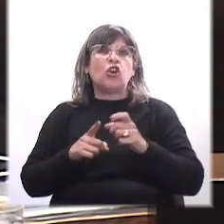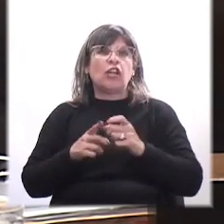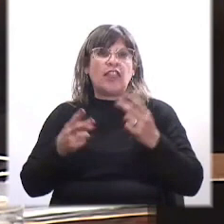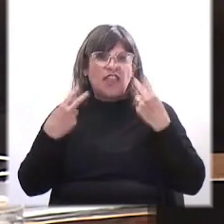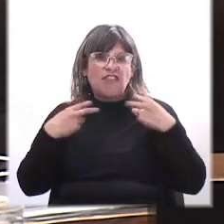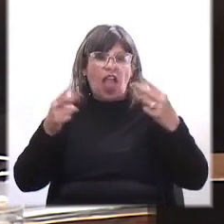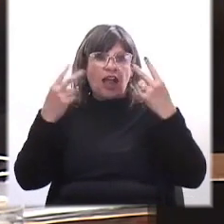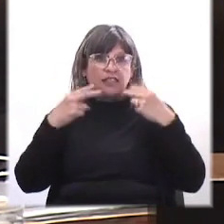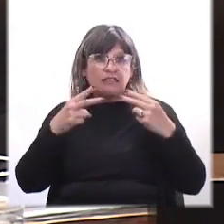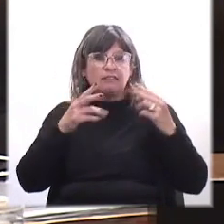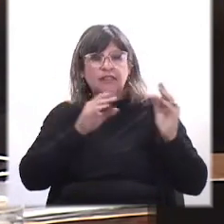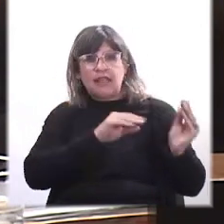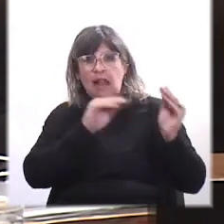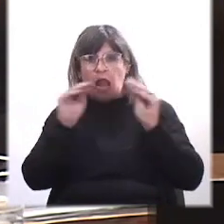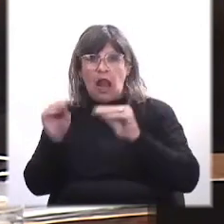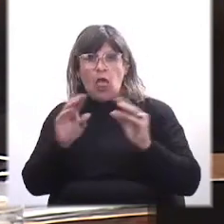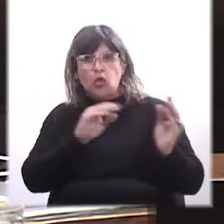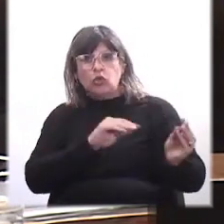y traslados,